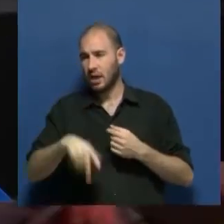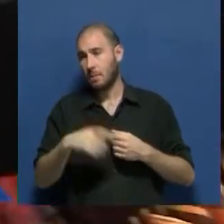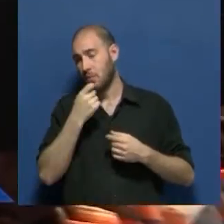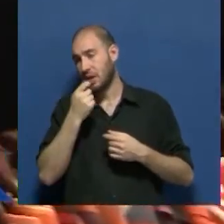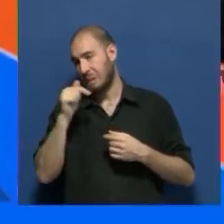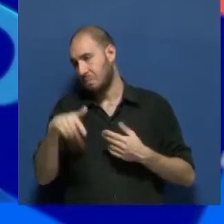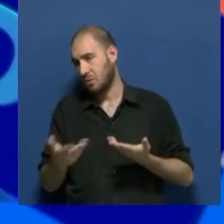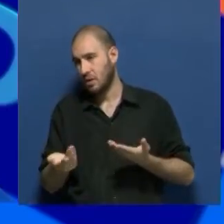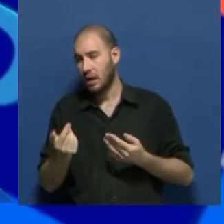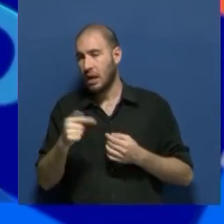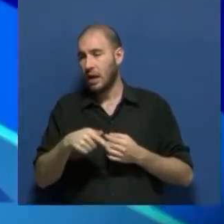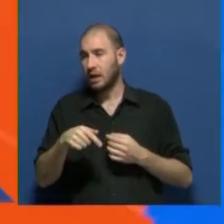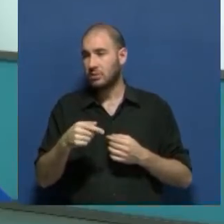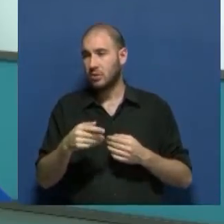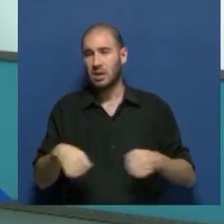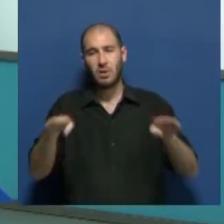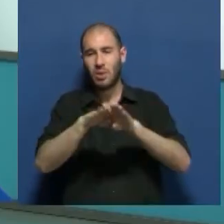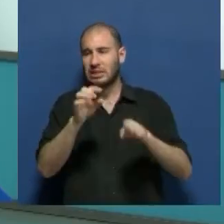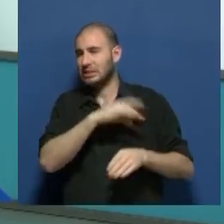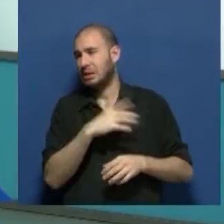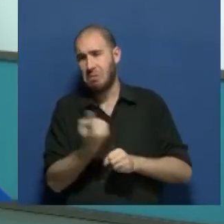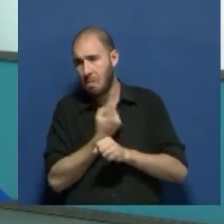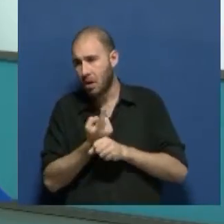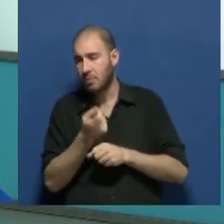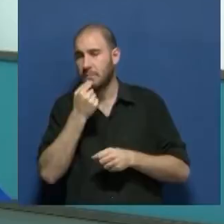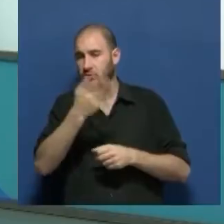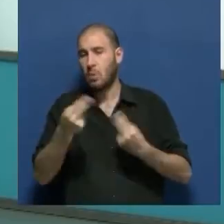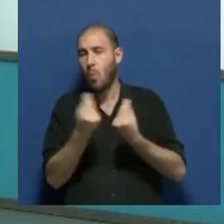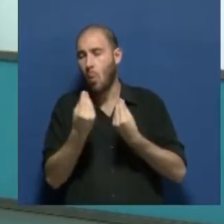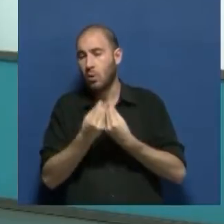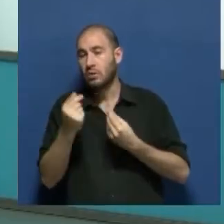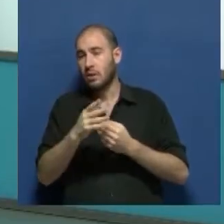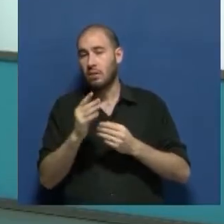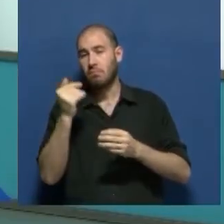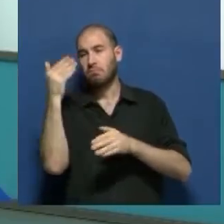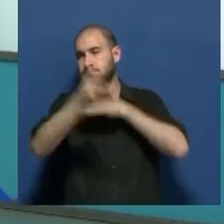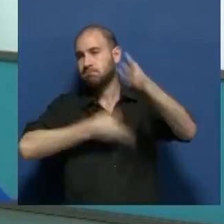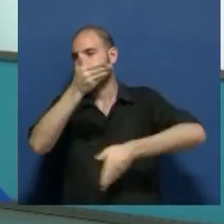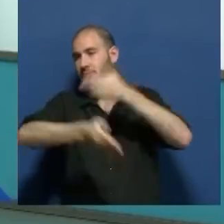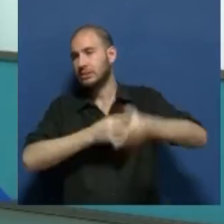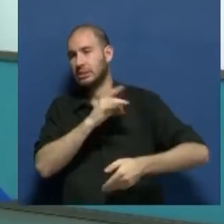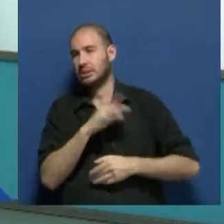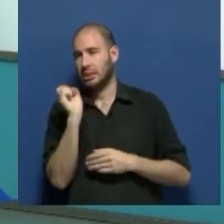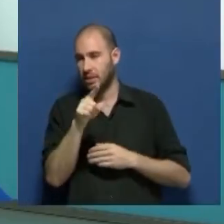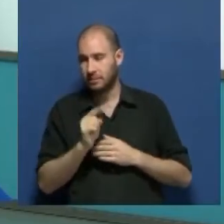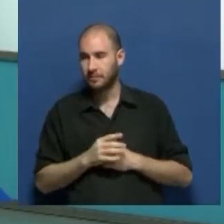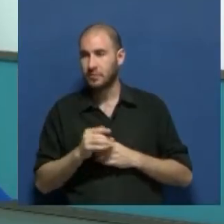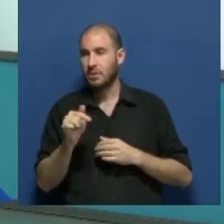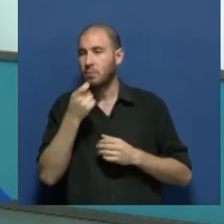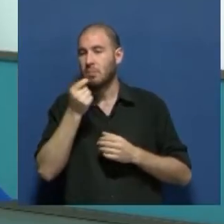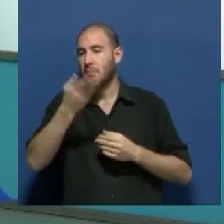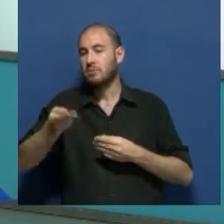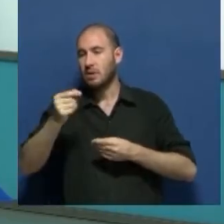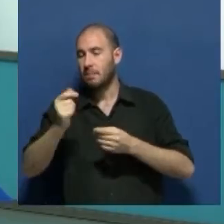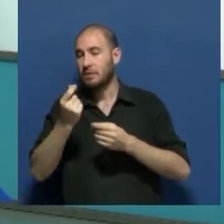ejemplo, no tenían posibilidades de equiparar los precios en Chile. Entonces, muchos de los consumidores, había una fuga del consumo hacia el país vecino. ¿Qué ganarían los